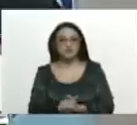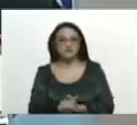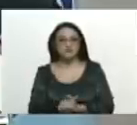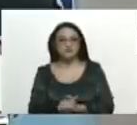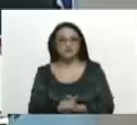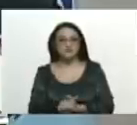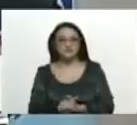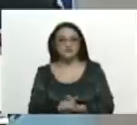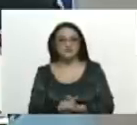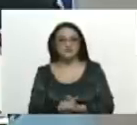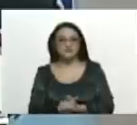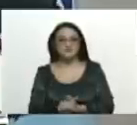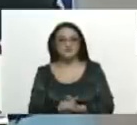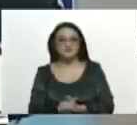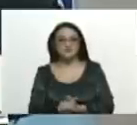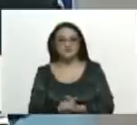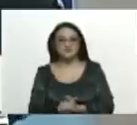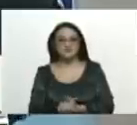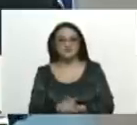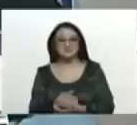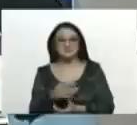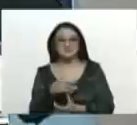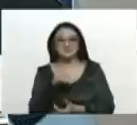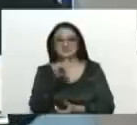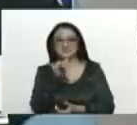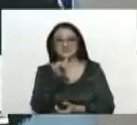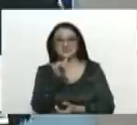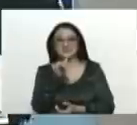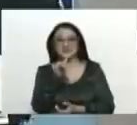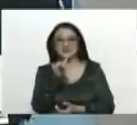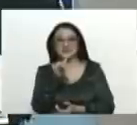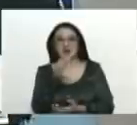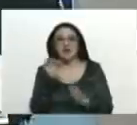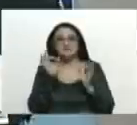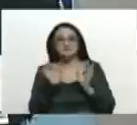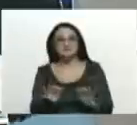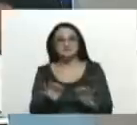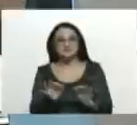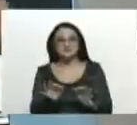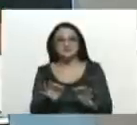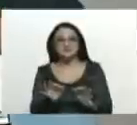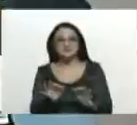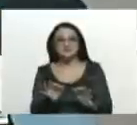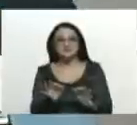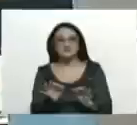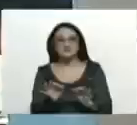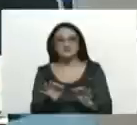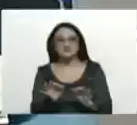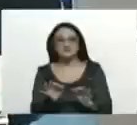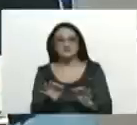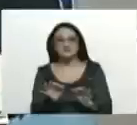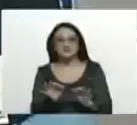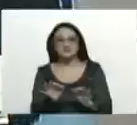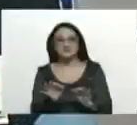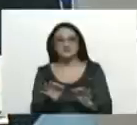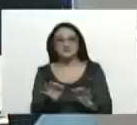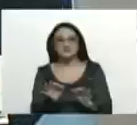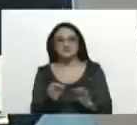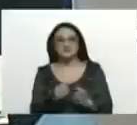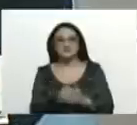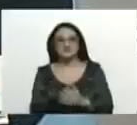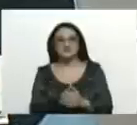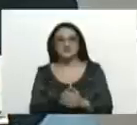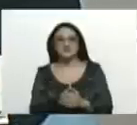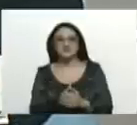quiero destacar que dicha información viene a confirmar lo que a confirmar a ratificar